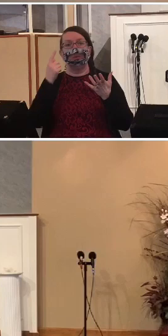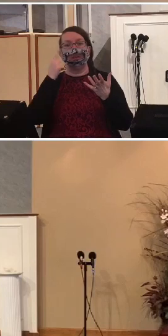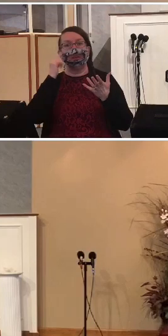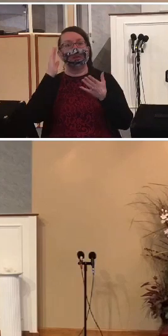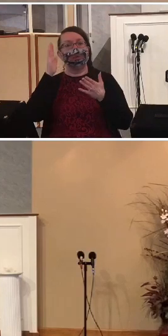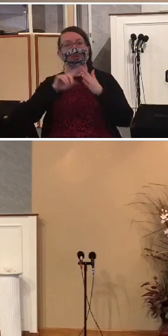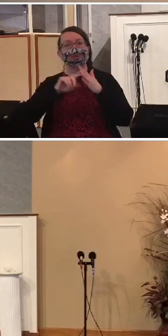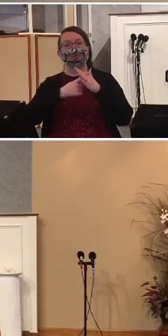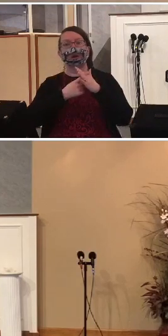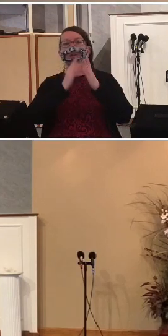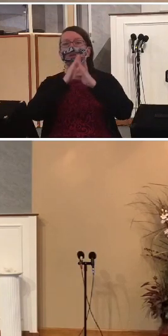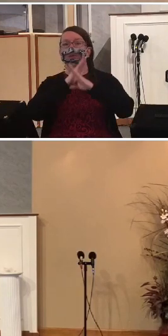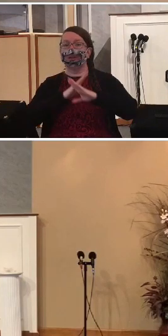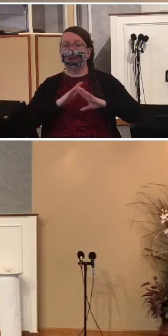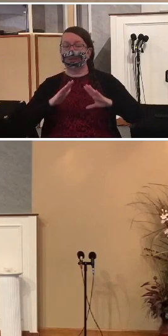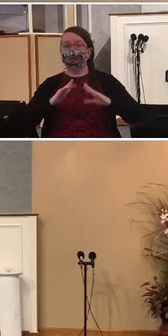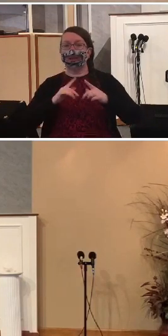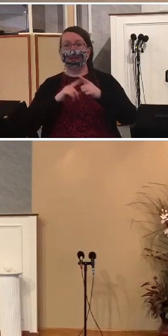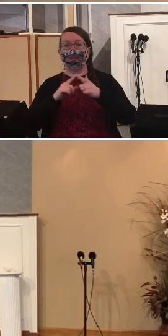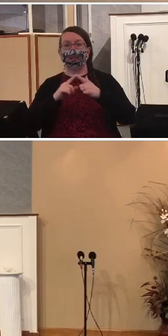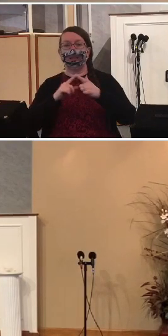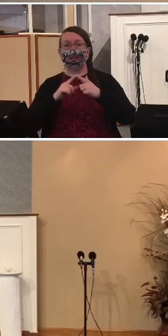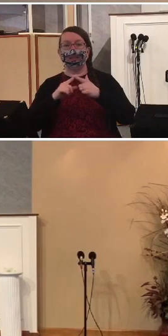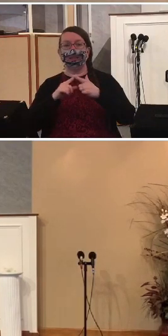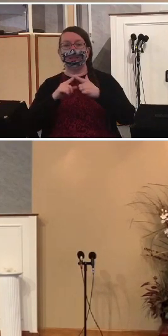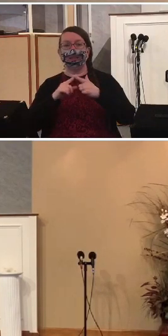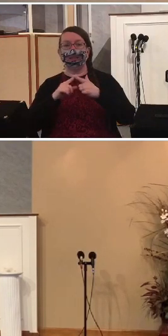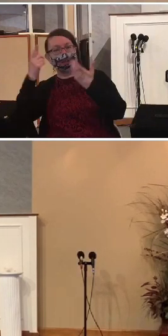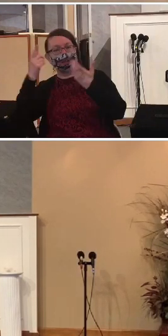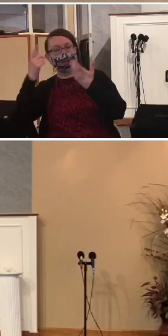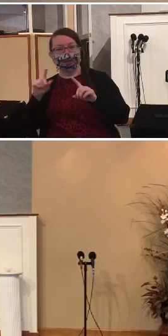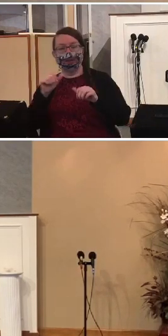vez que nosotros vamos a hacer algo, algo más pasa.